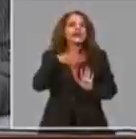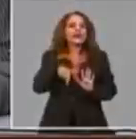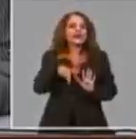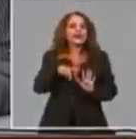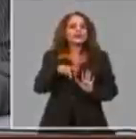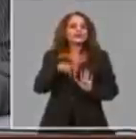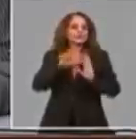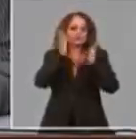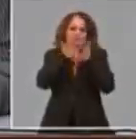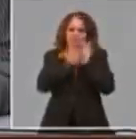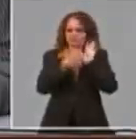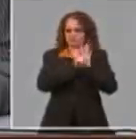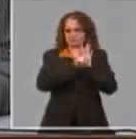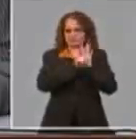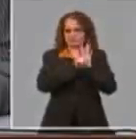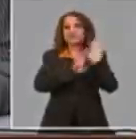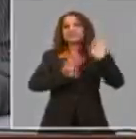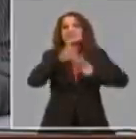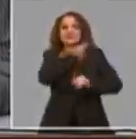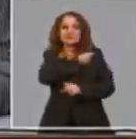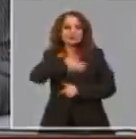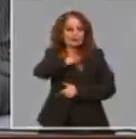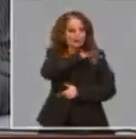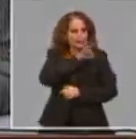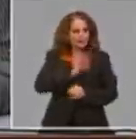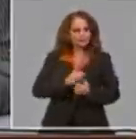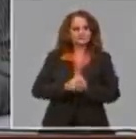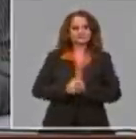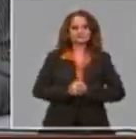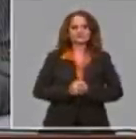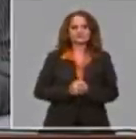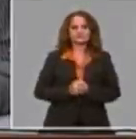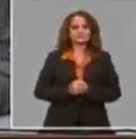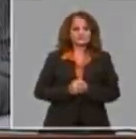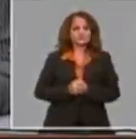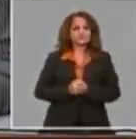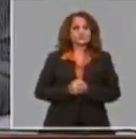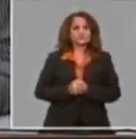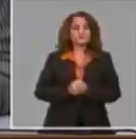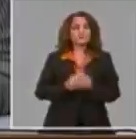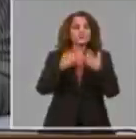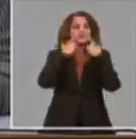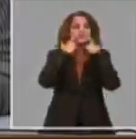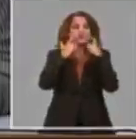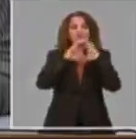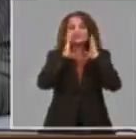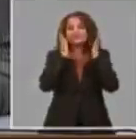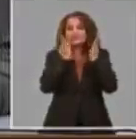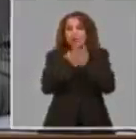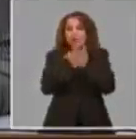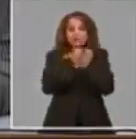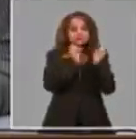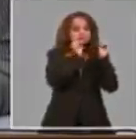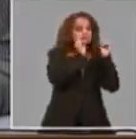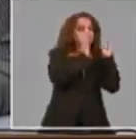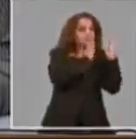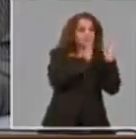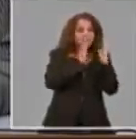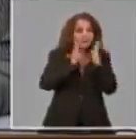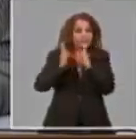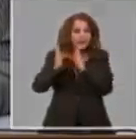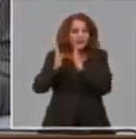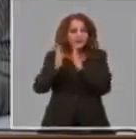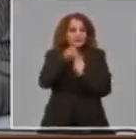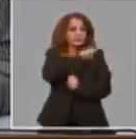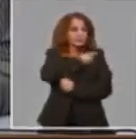con una legalidad es muy importante el sistema de ordenamiento popular me gusta plantear el grado de la experiencia de